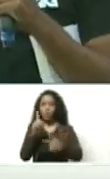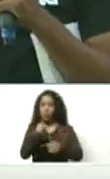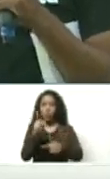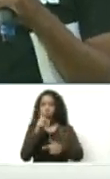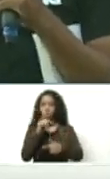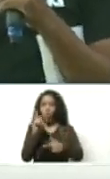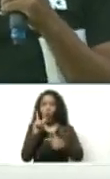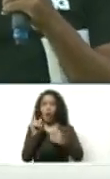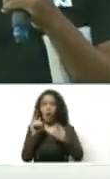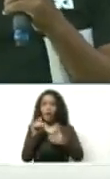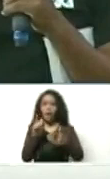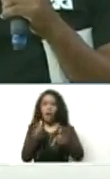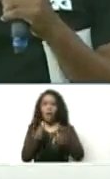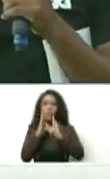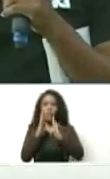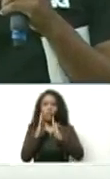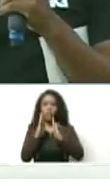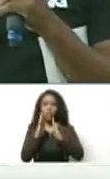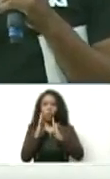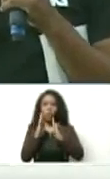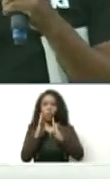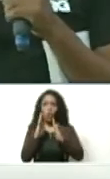Rangel.